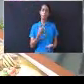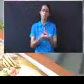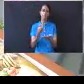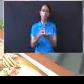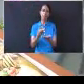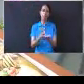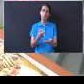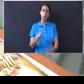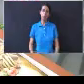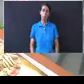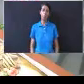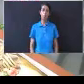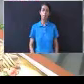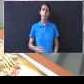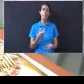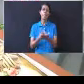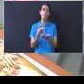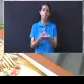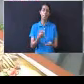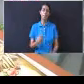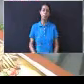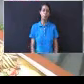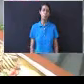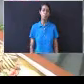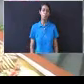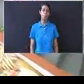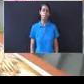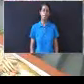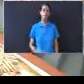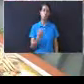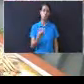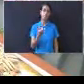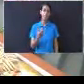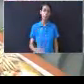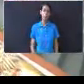En un estricto cash. Efectivo pues.